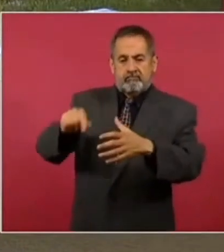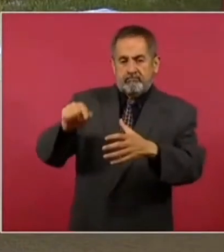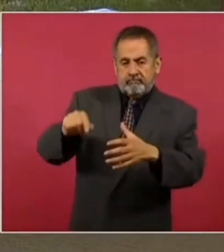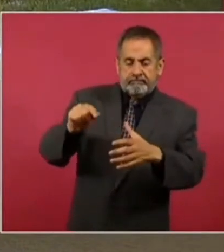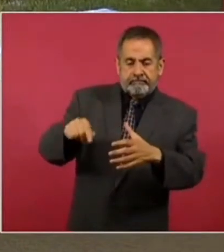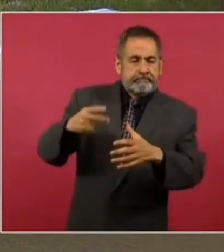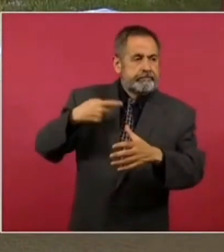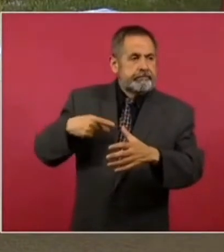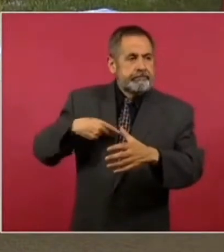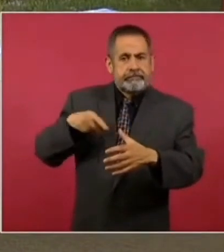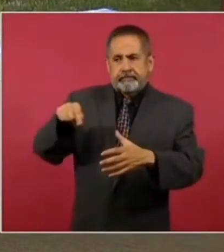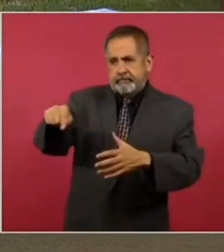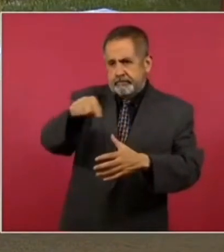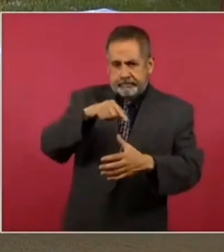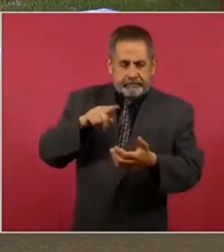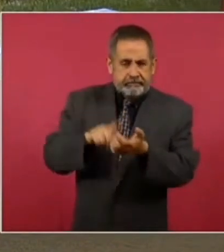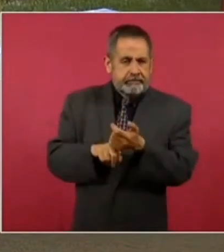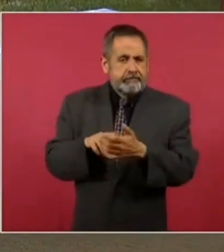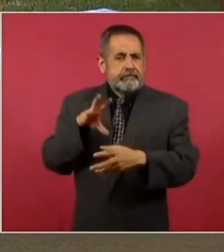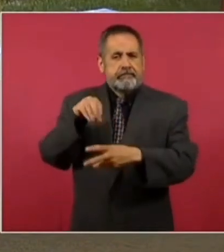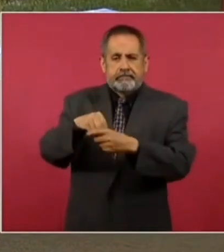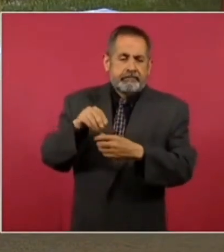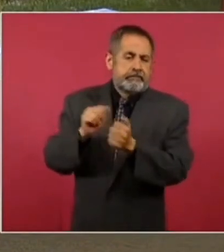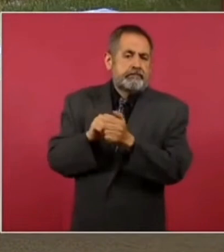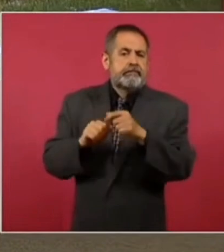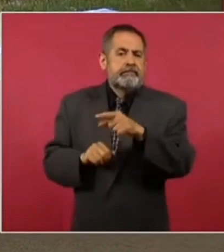mentalidad de las personas que pertenecen a esta